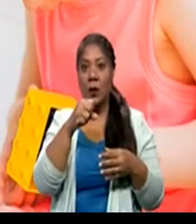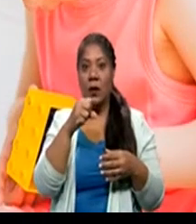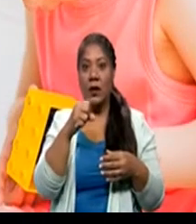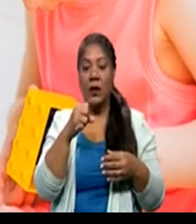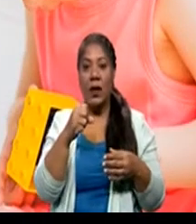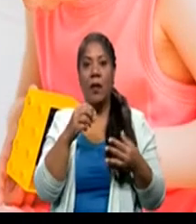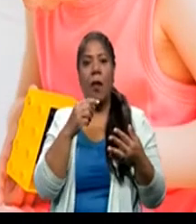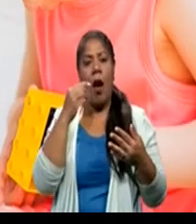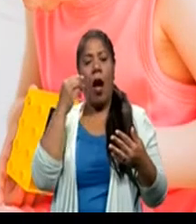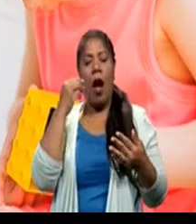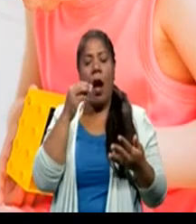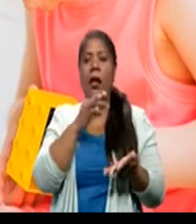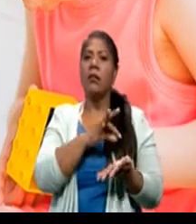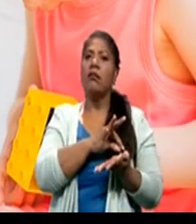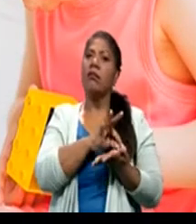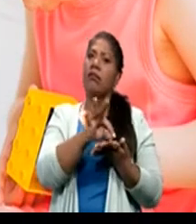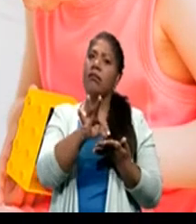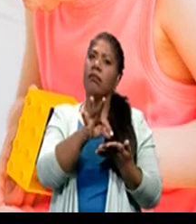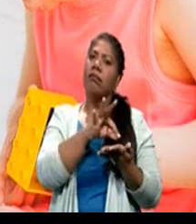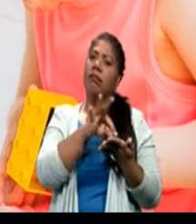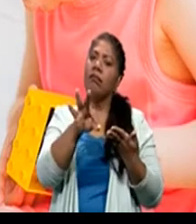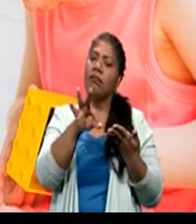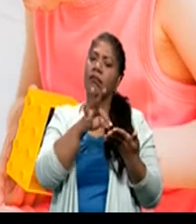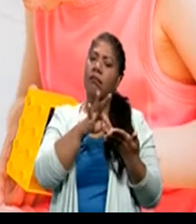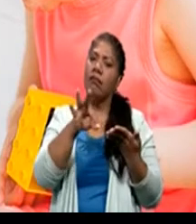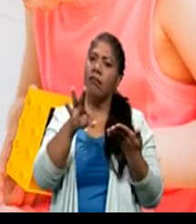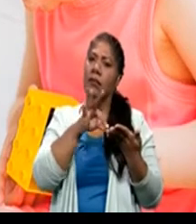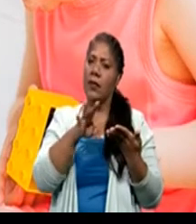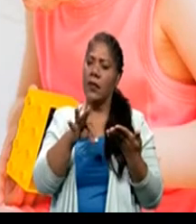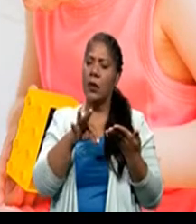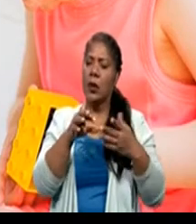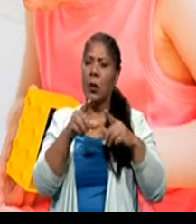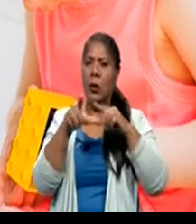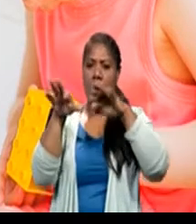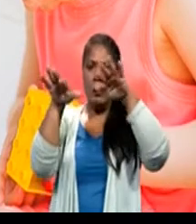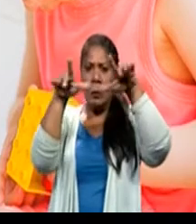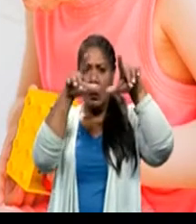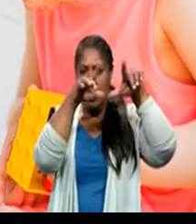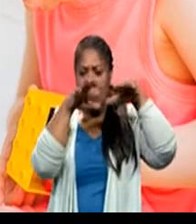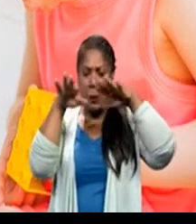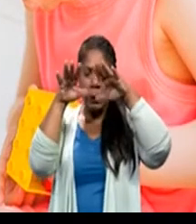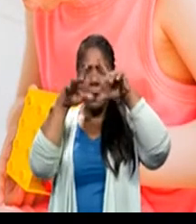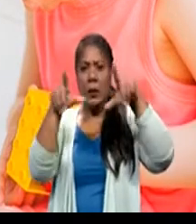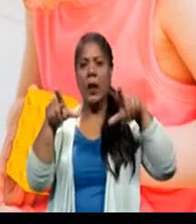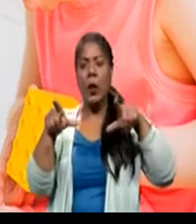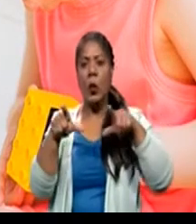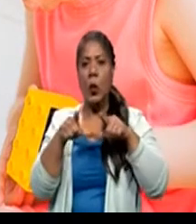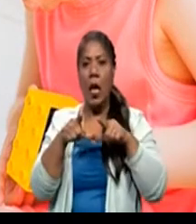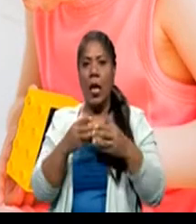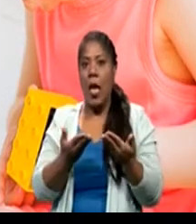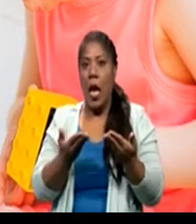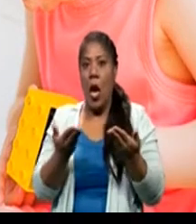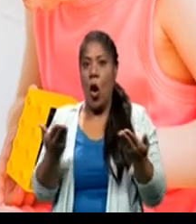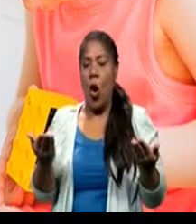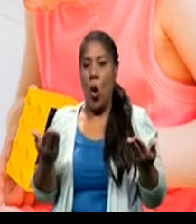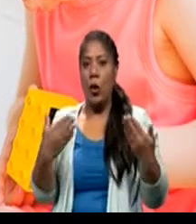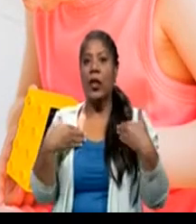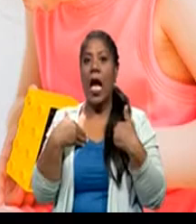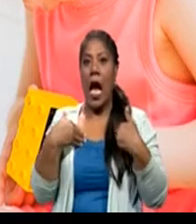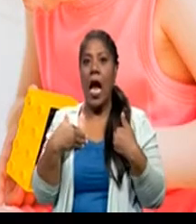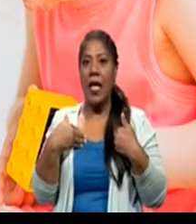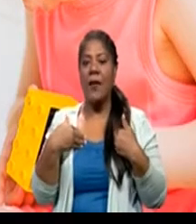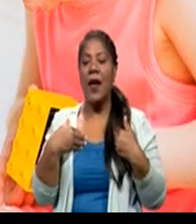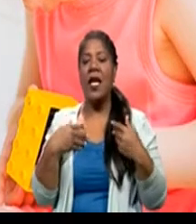encontrar descripciones de lugares, personas, animales y los objetos? Y en